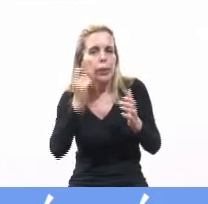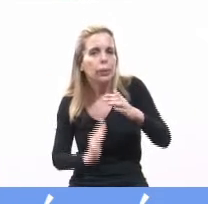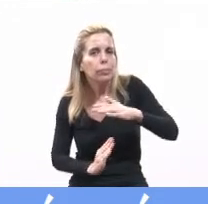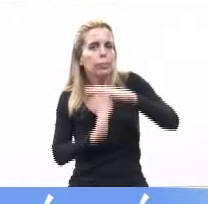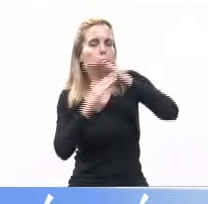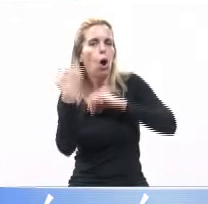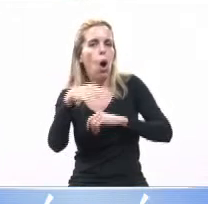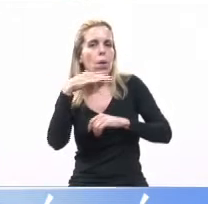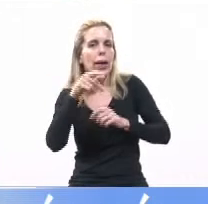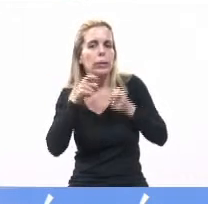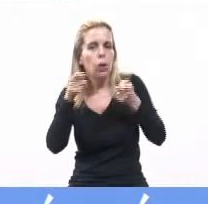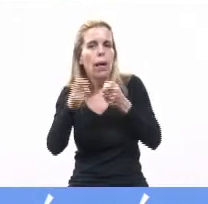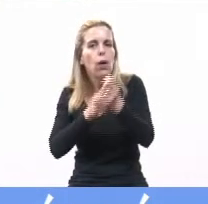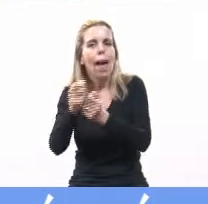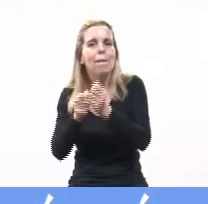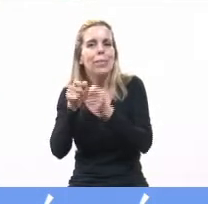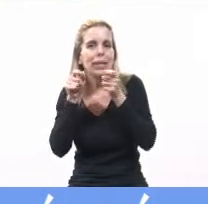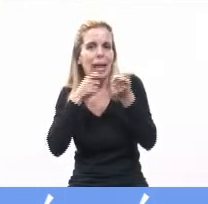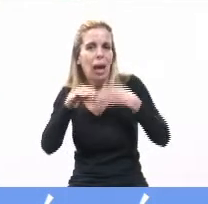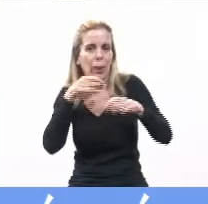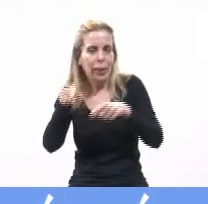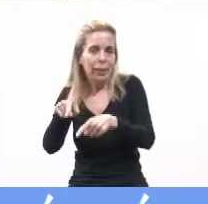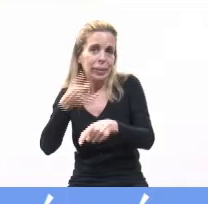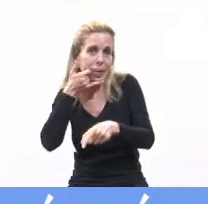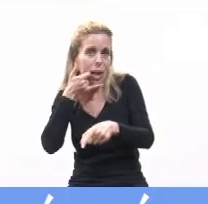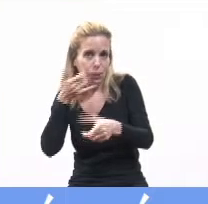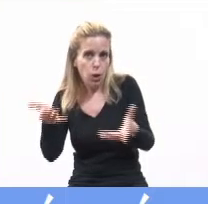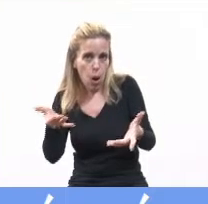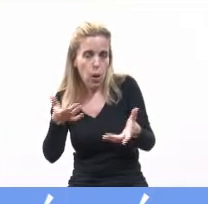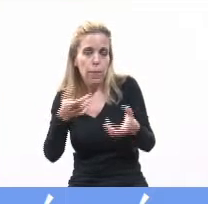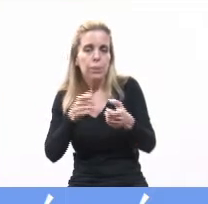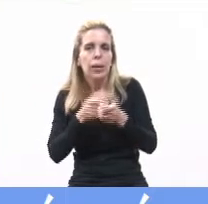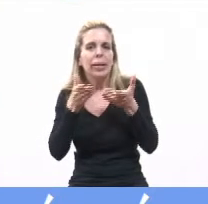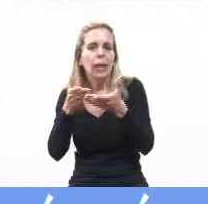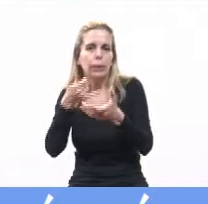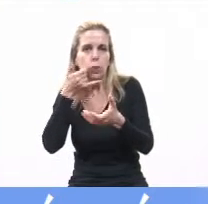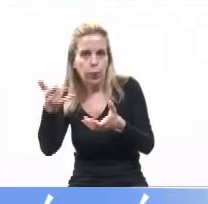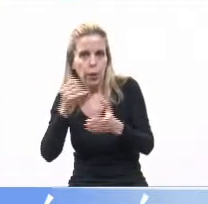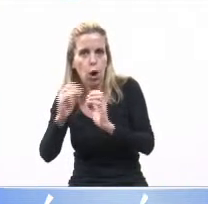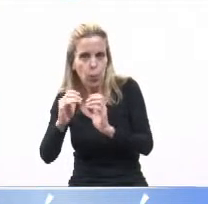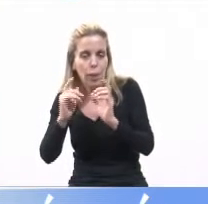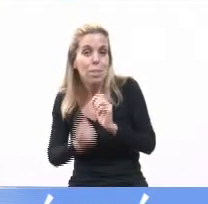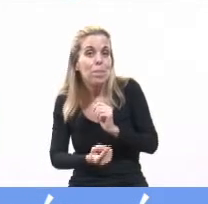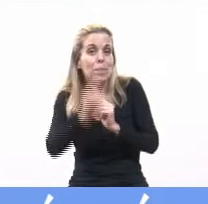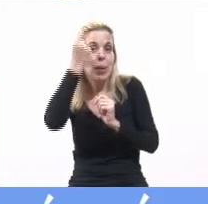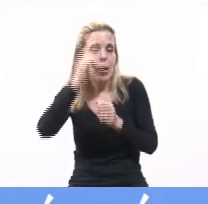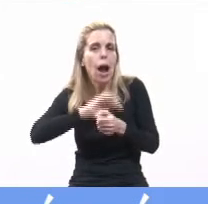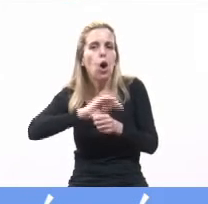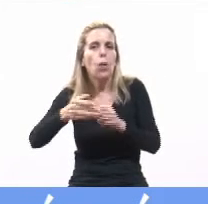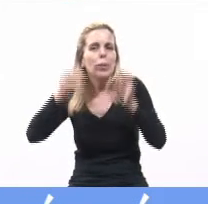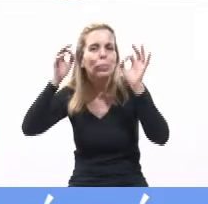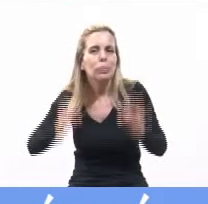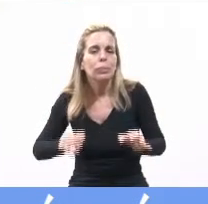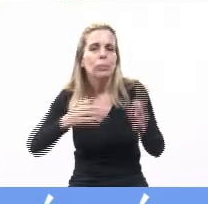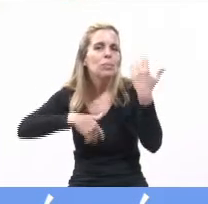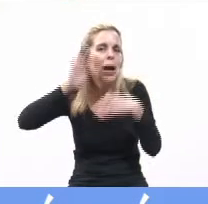para las compañías de servicios de telefonía móvil, que era algo nuevo, era la cobertura de la mayor cantidad